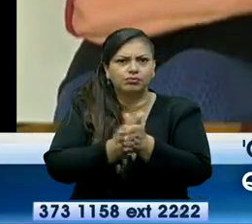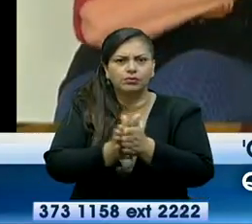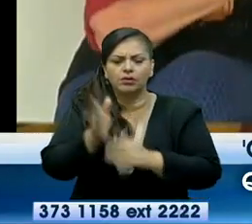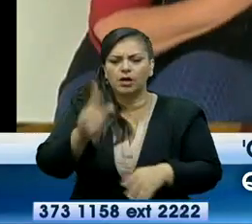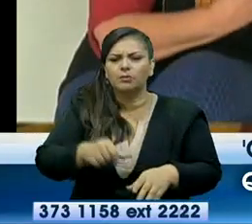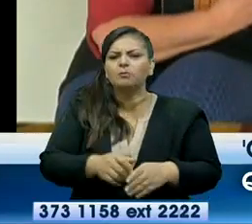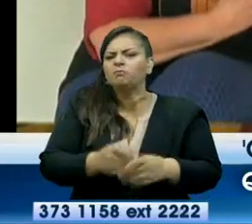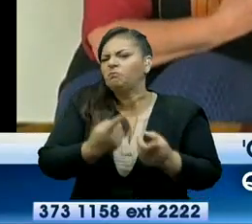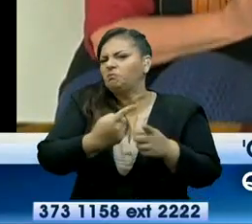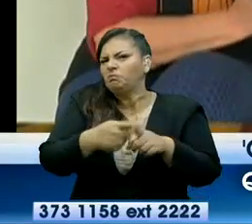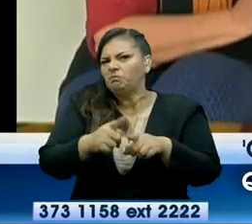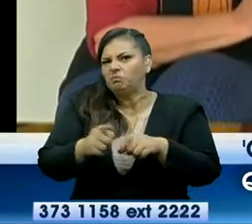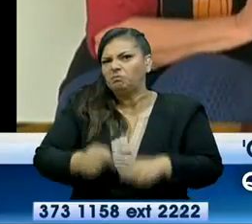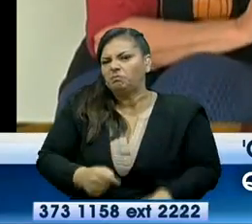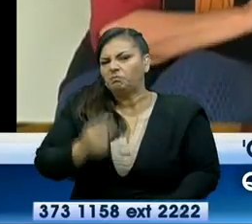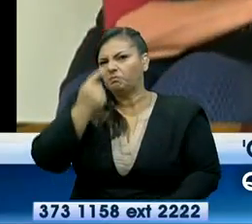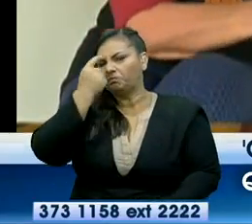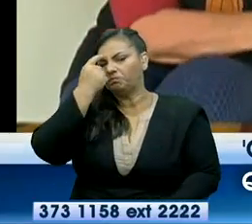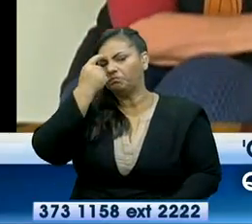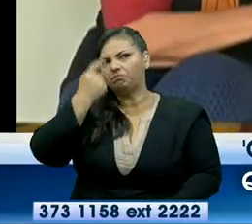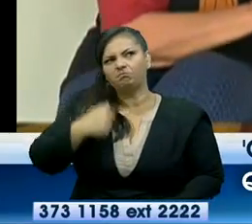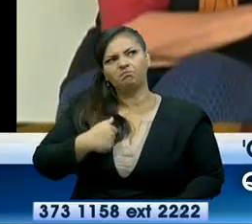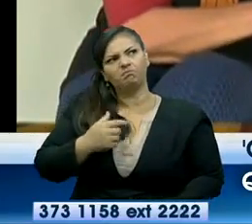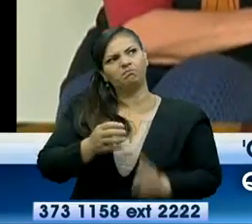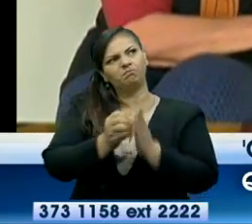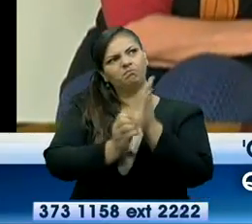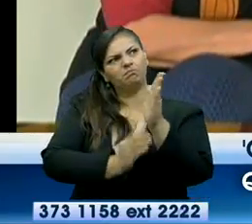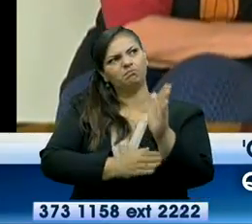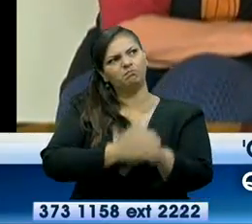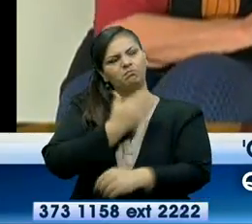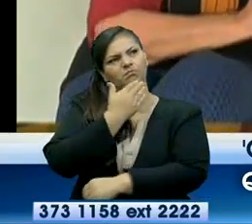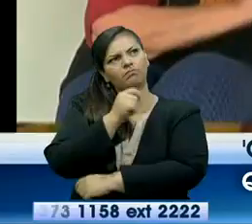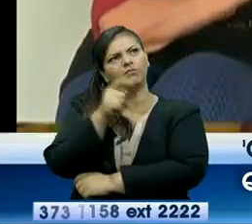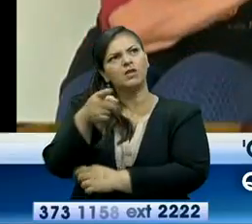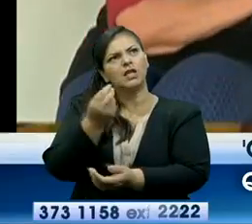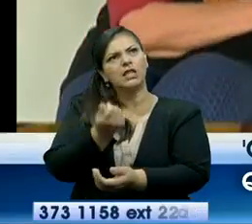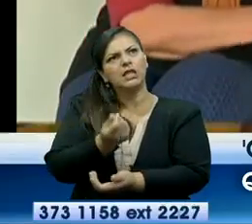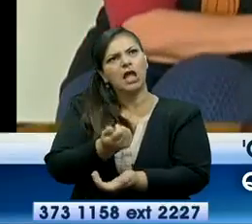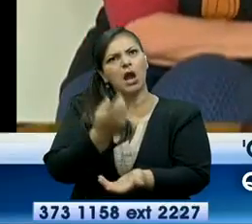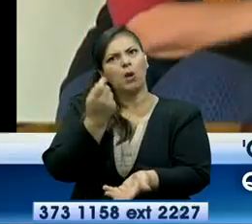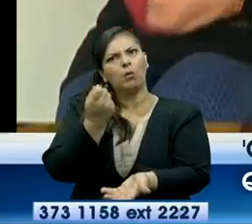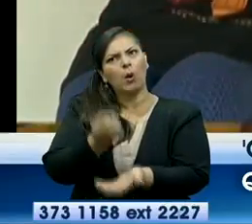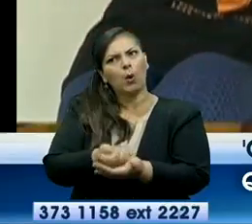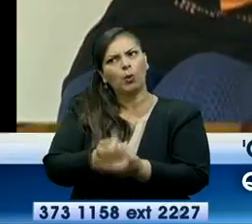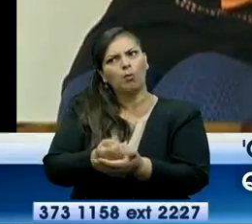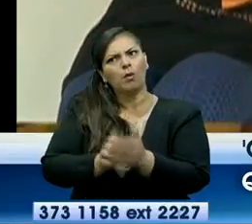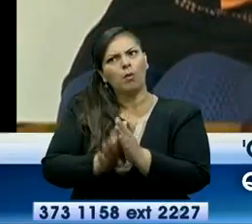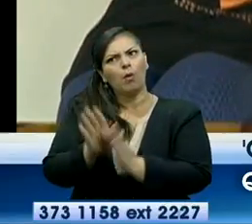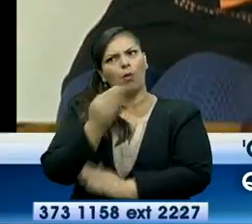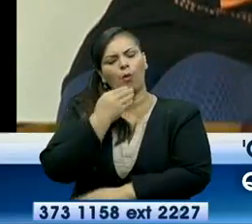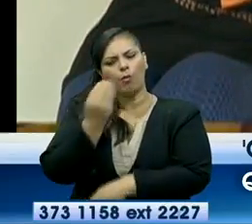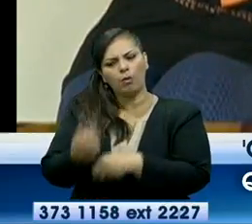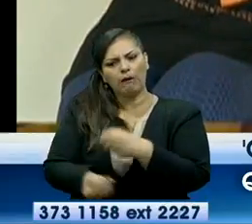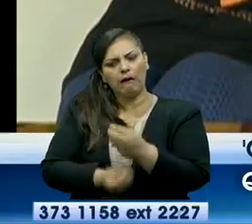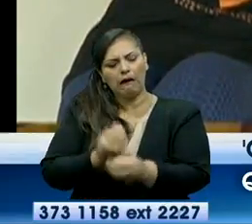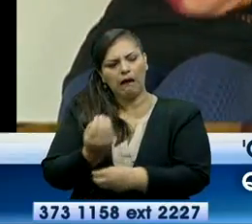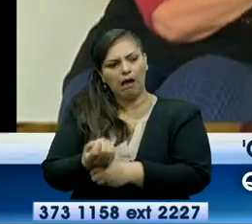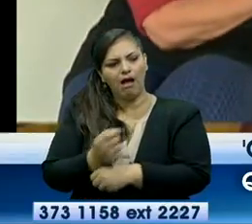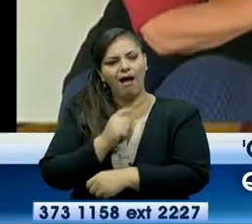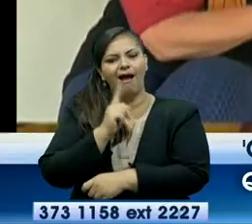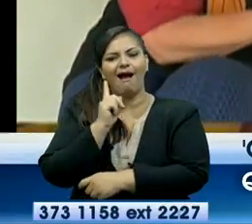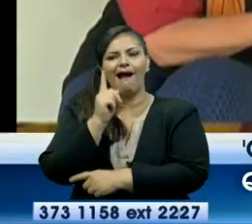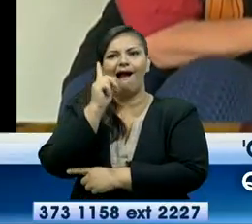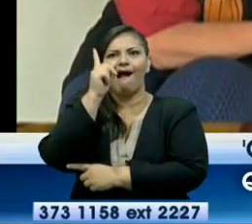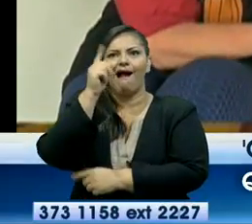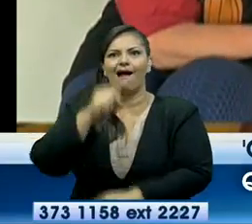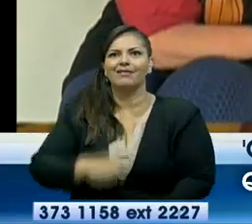decir como nos dio la gana de proyectarnos hacia lo económico entonces vino este este famoso grano no sé el